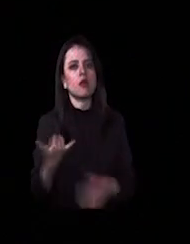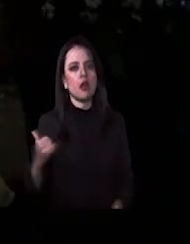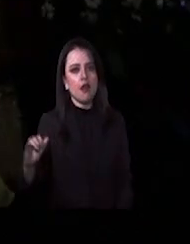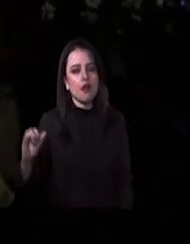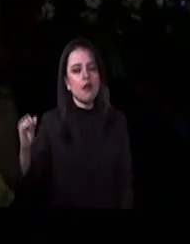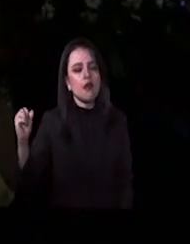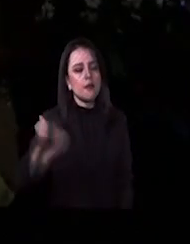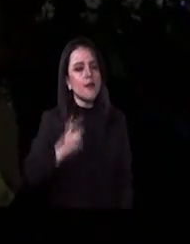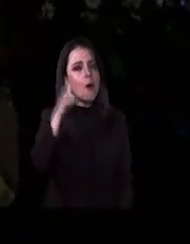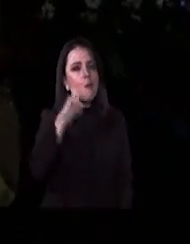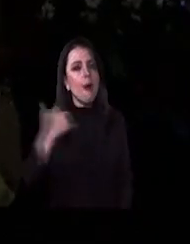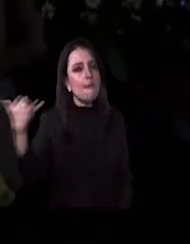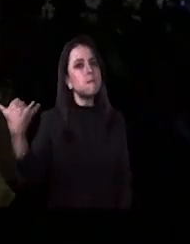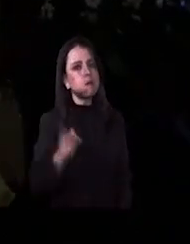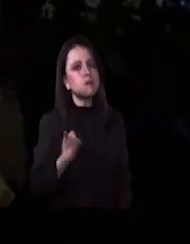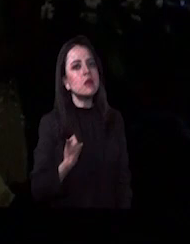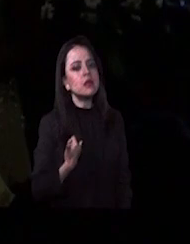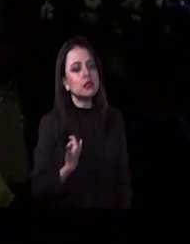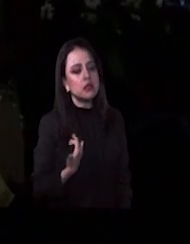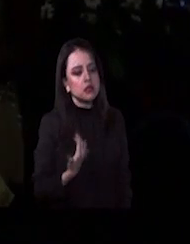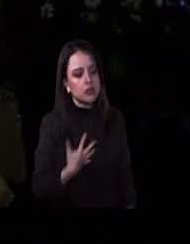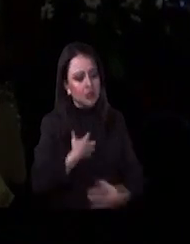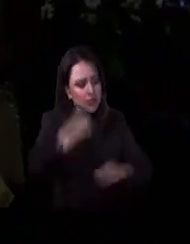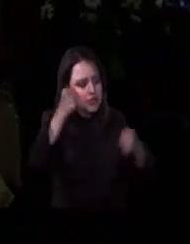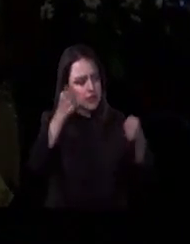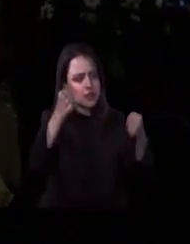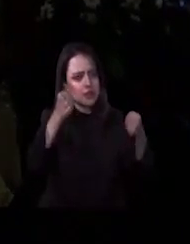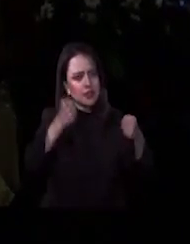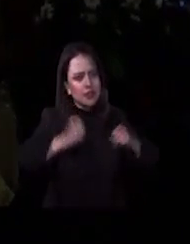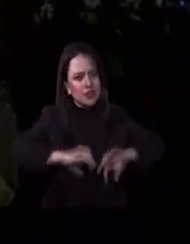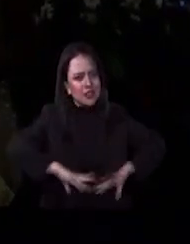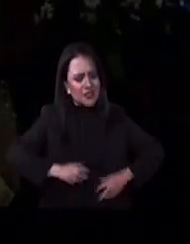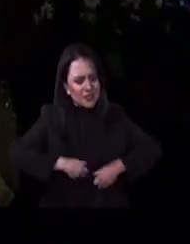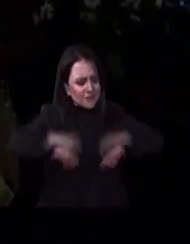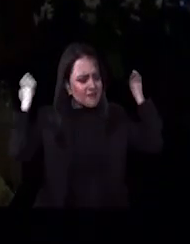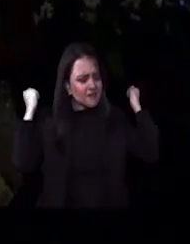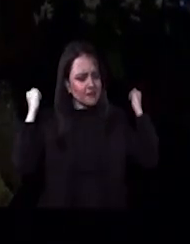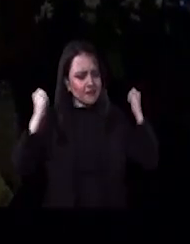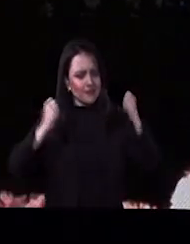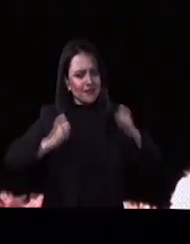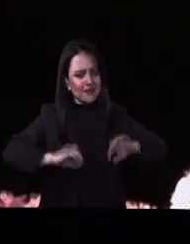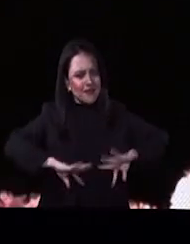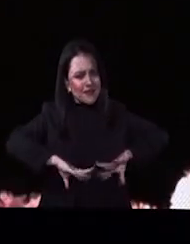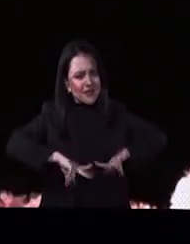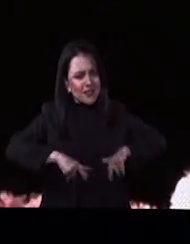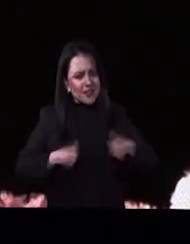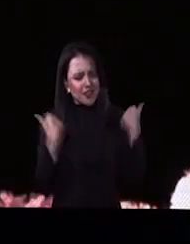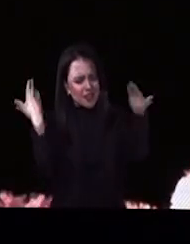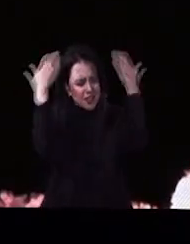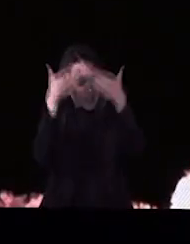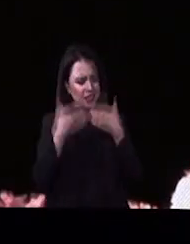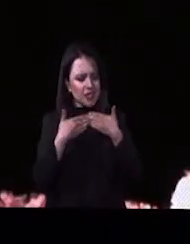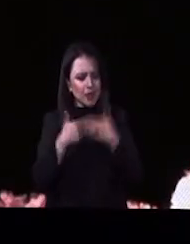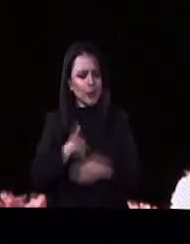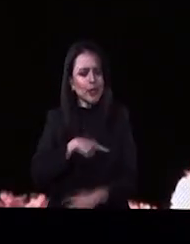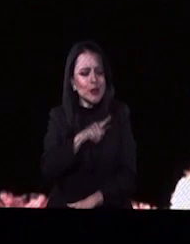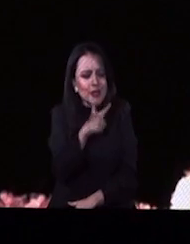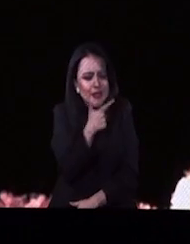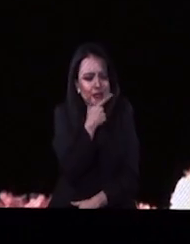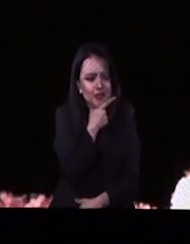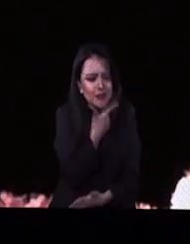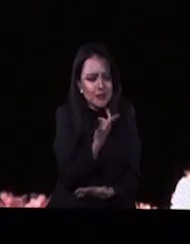armado. Me despojaron de mis pertenencias, de mi ropa, de mi dignidad como mujer lesbiana, que